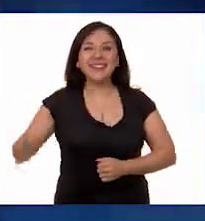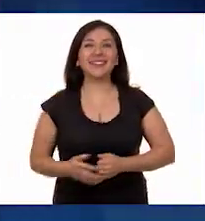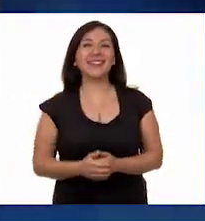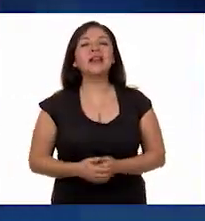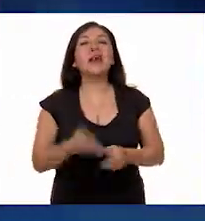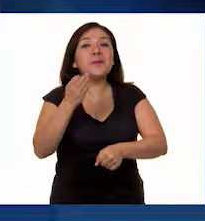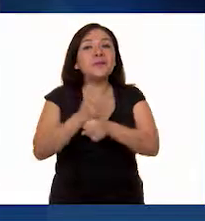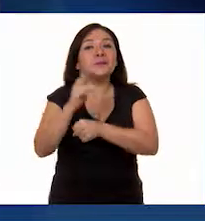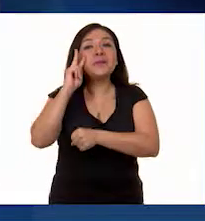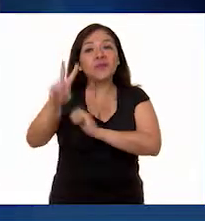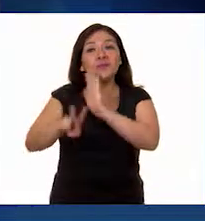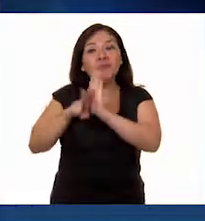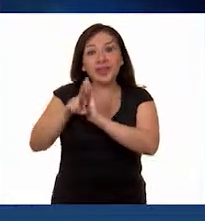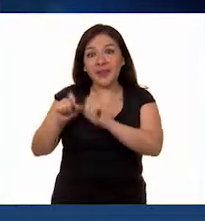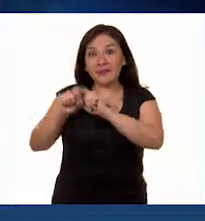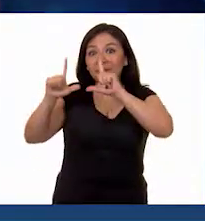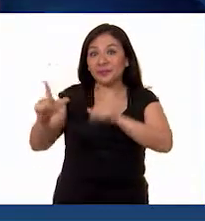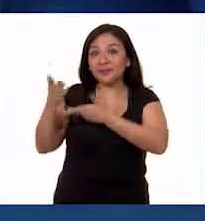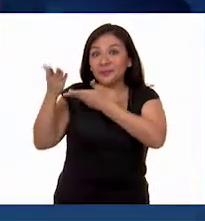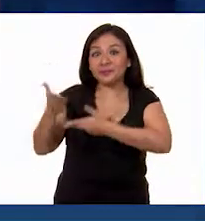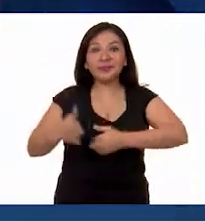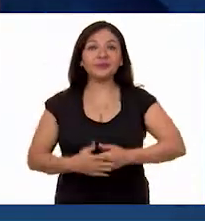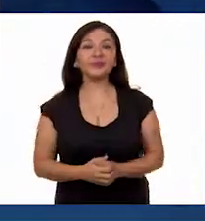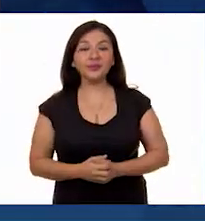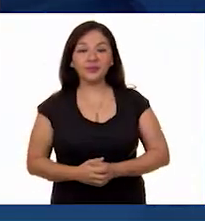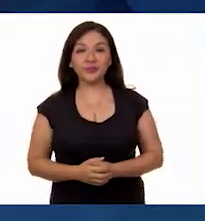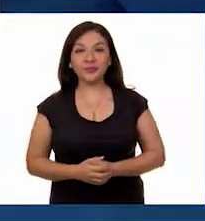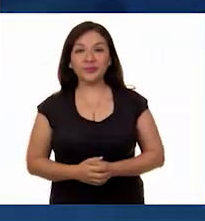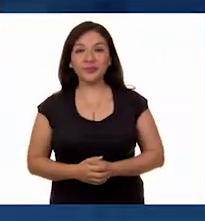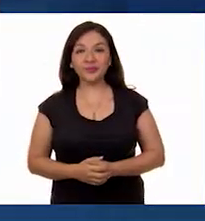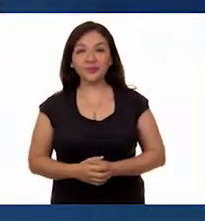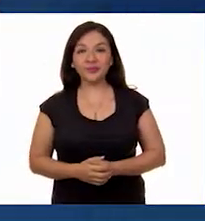¡Hola! Vamos a ver el siguiente video.